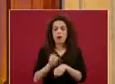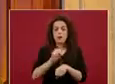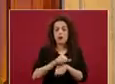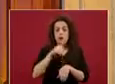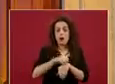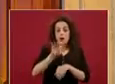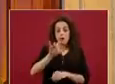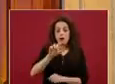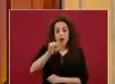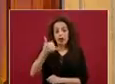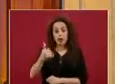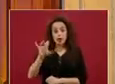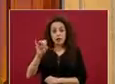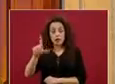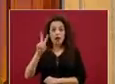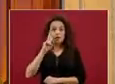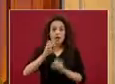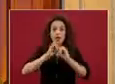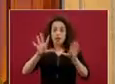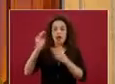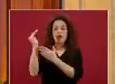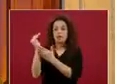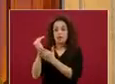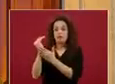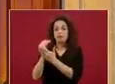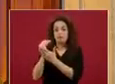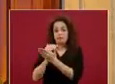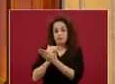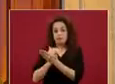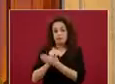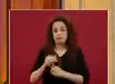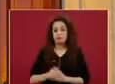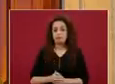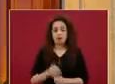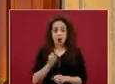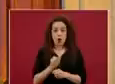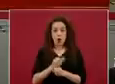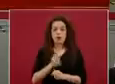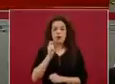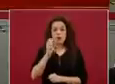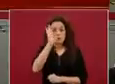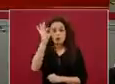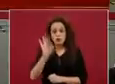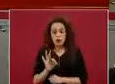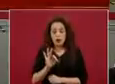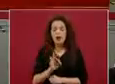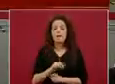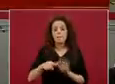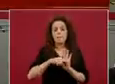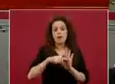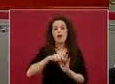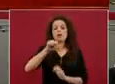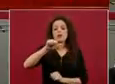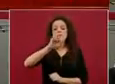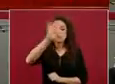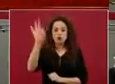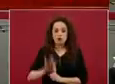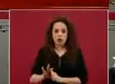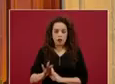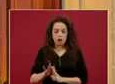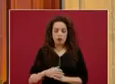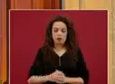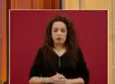y 37, que para el corte del día de hoy es de un menos 16%, y con esto pues se mantiene